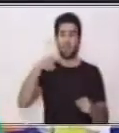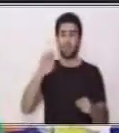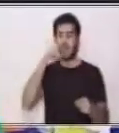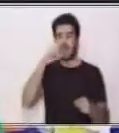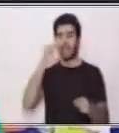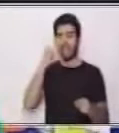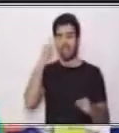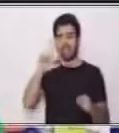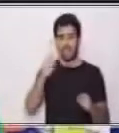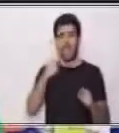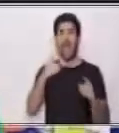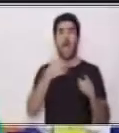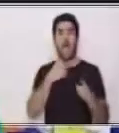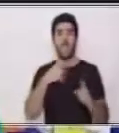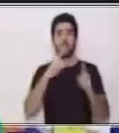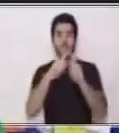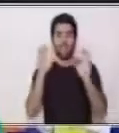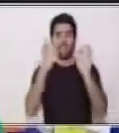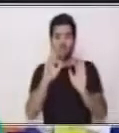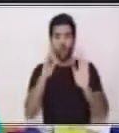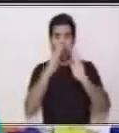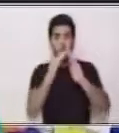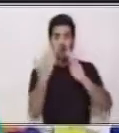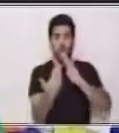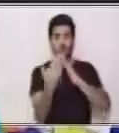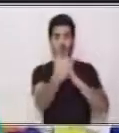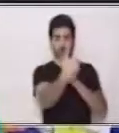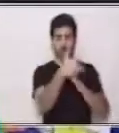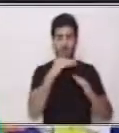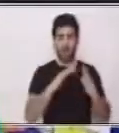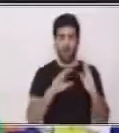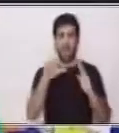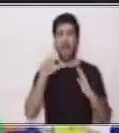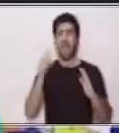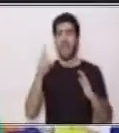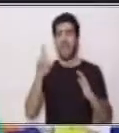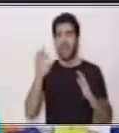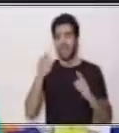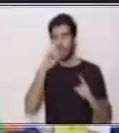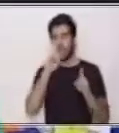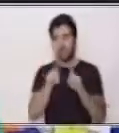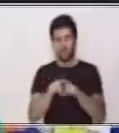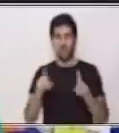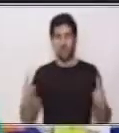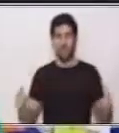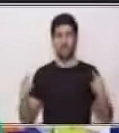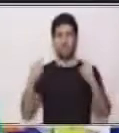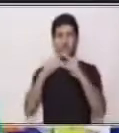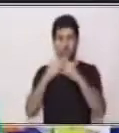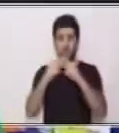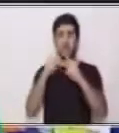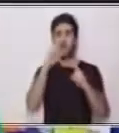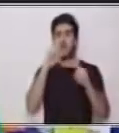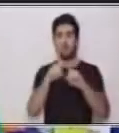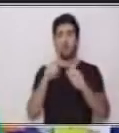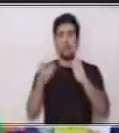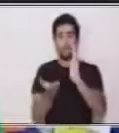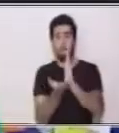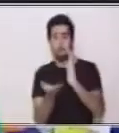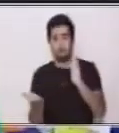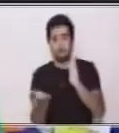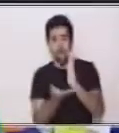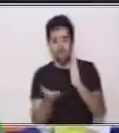están formados por varias caras, por lados. Así que también aprendimos qué es una vértice. Aprendimos qué son las bases de las figuras